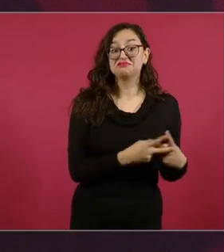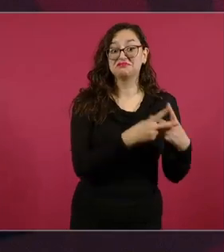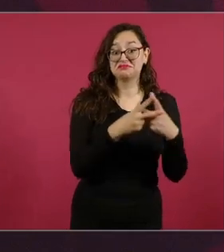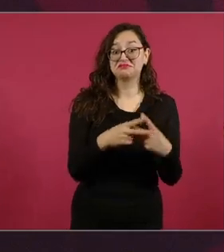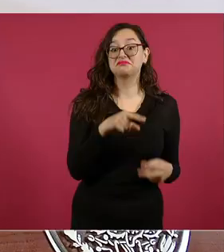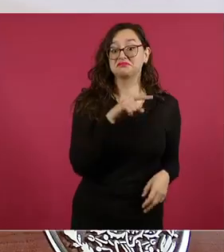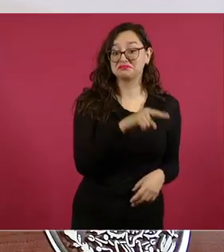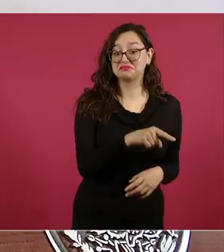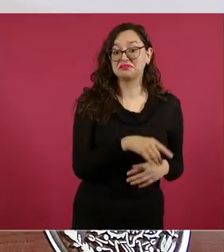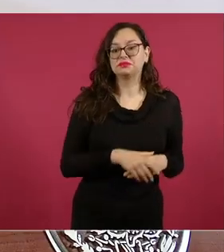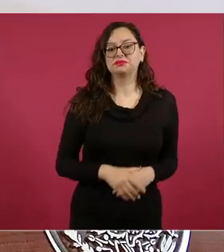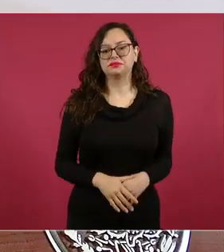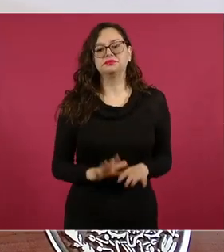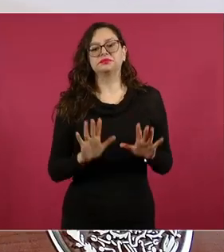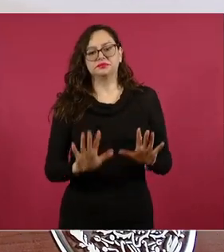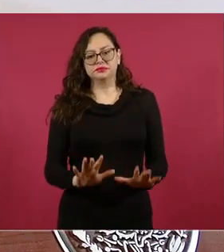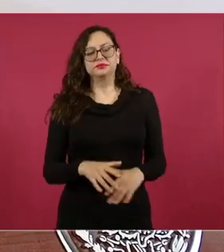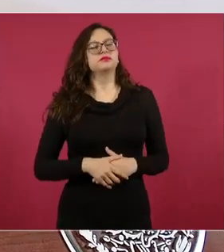¿Quién tenía más poder?